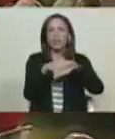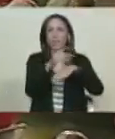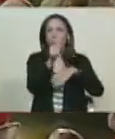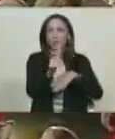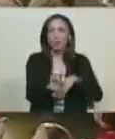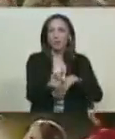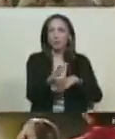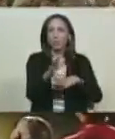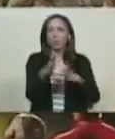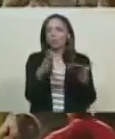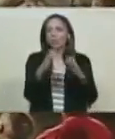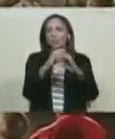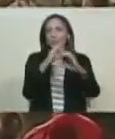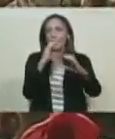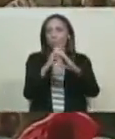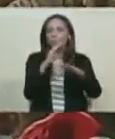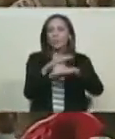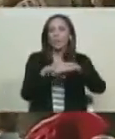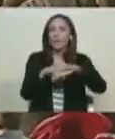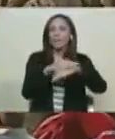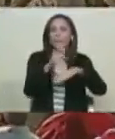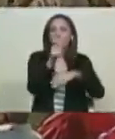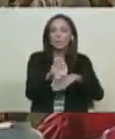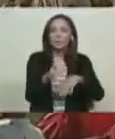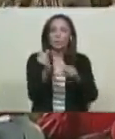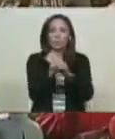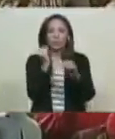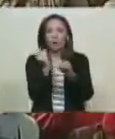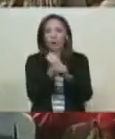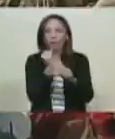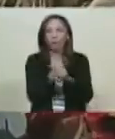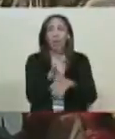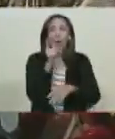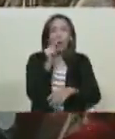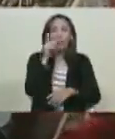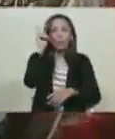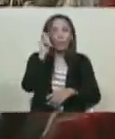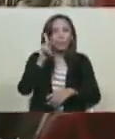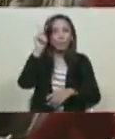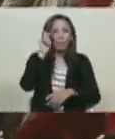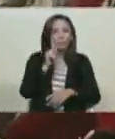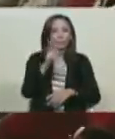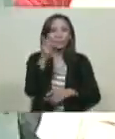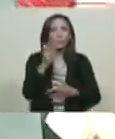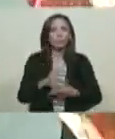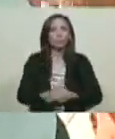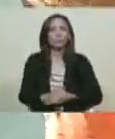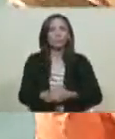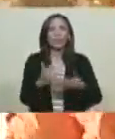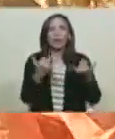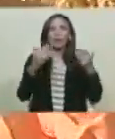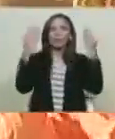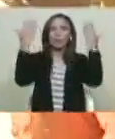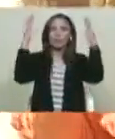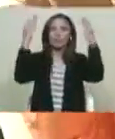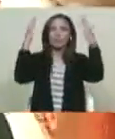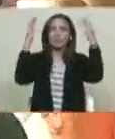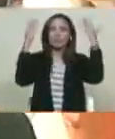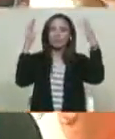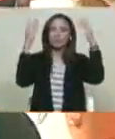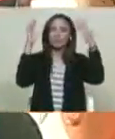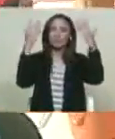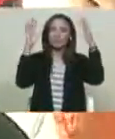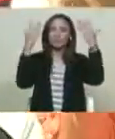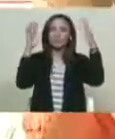ministro de la clase obrera, profesor y filósofo Néstor Ovalle, llamar un aplauso al Negro Ovalle,